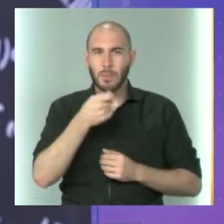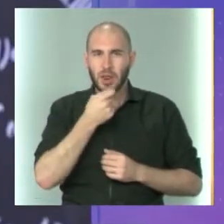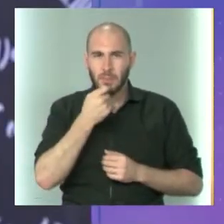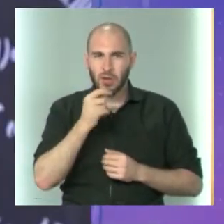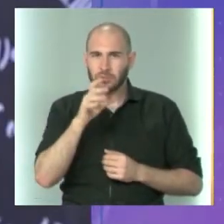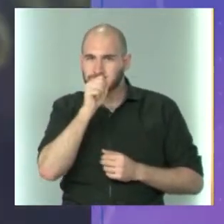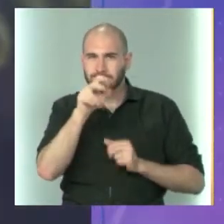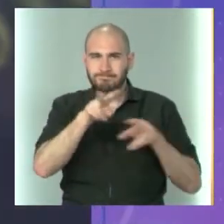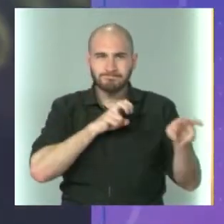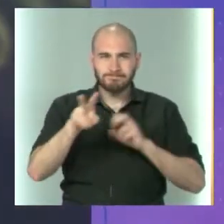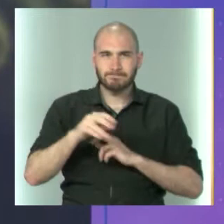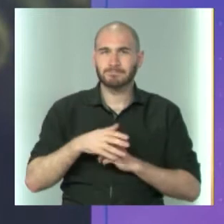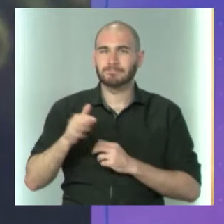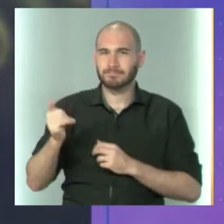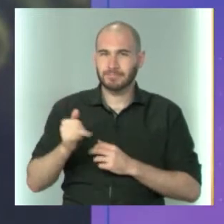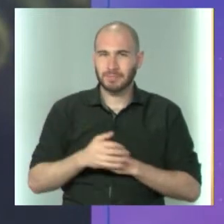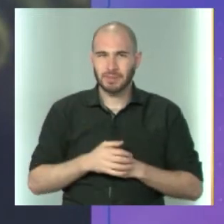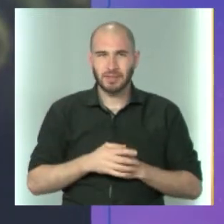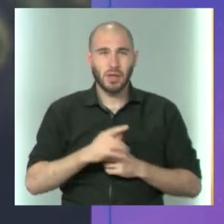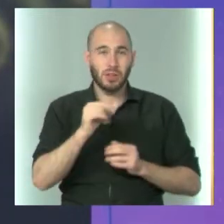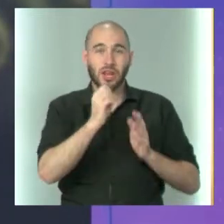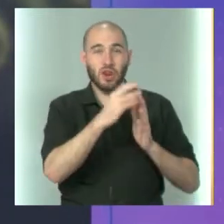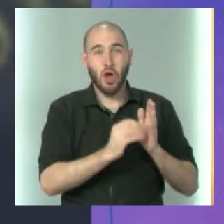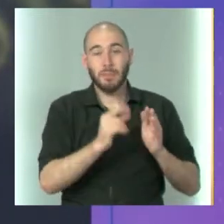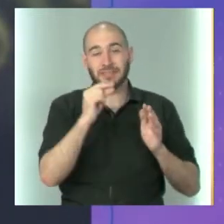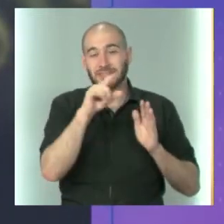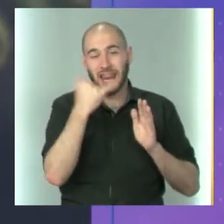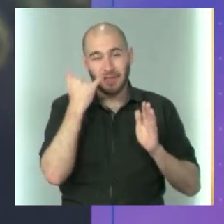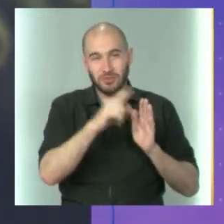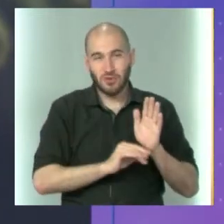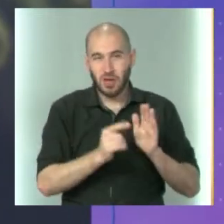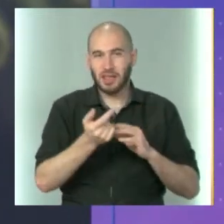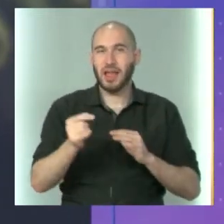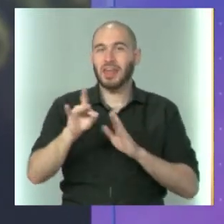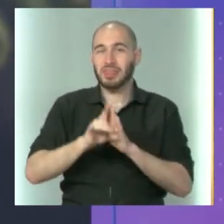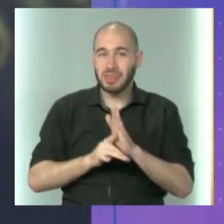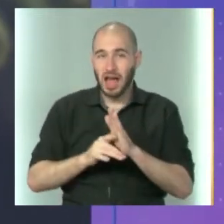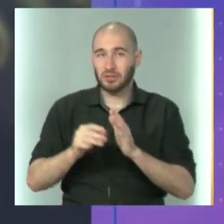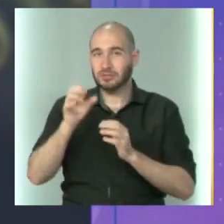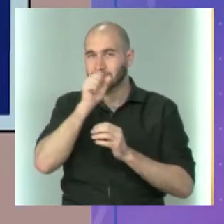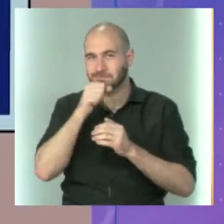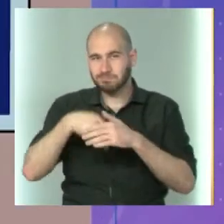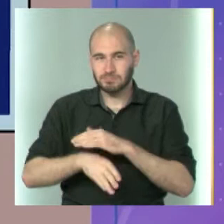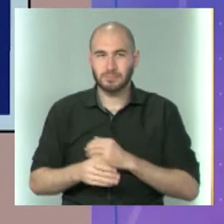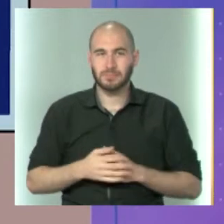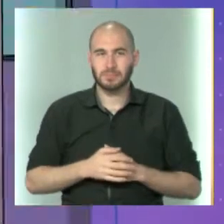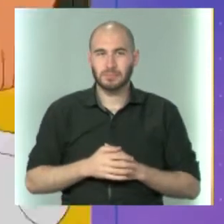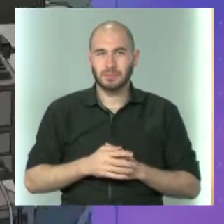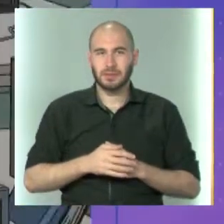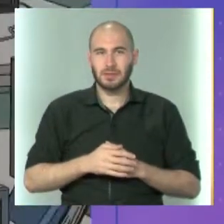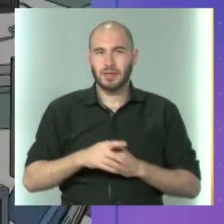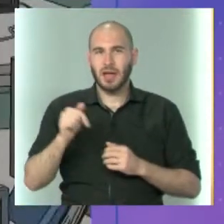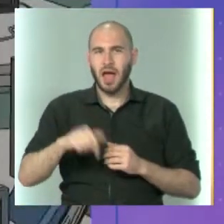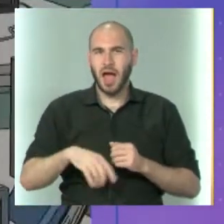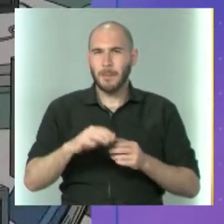anónima, supongo. Sí, sí, sí. Ustedes no tienen ni los nombres ni los números de teléfono. Claro, los datos están anonimizados. Laboratorio de computación. Si utilizo